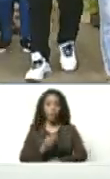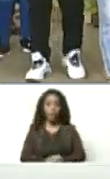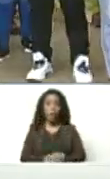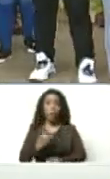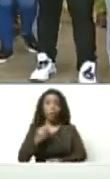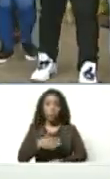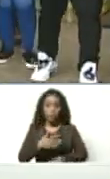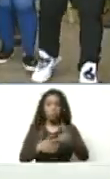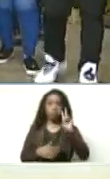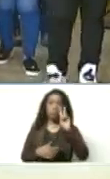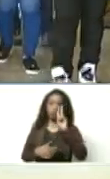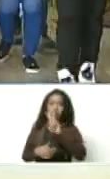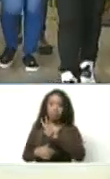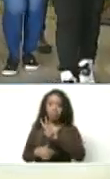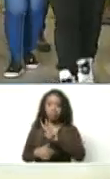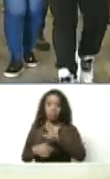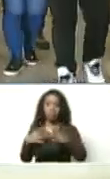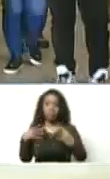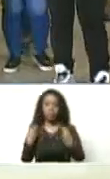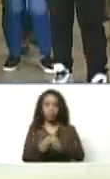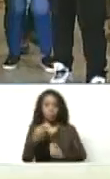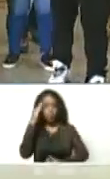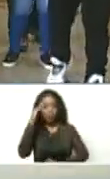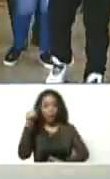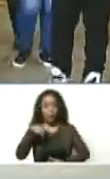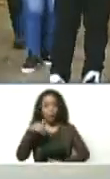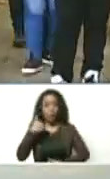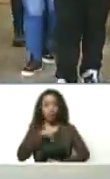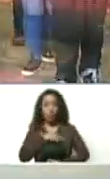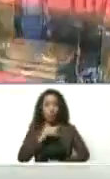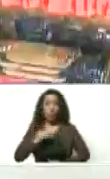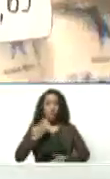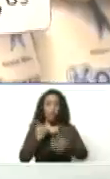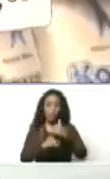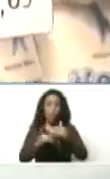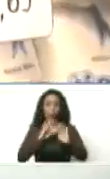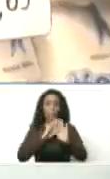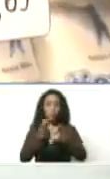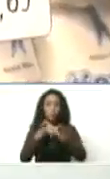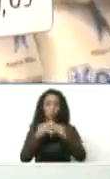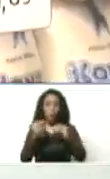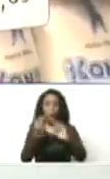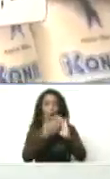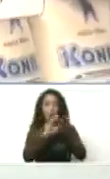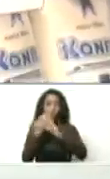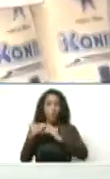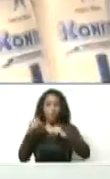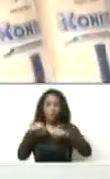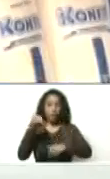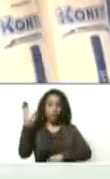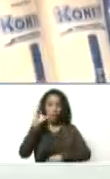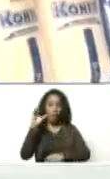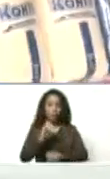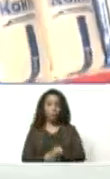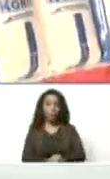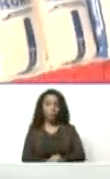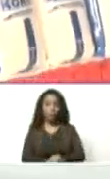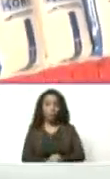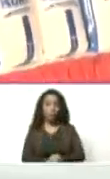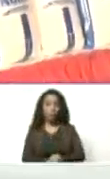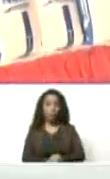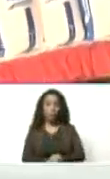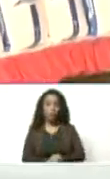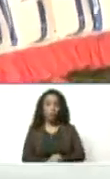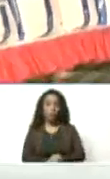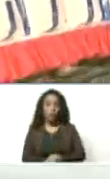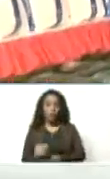Podemos ver, mi comandante, que aquí nosotros vamos a apoyar a todas las comunas de Caracas, a